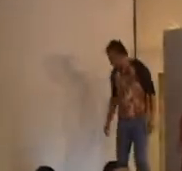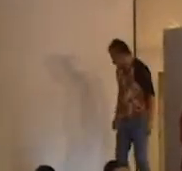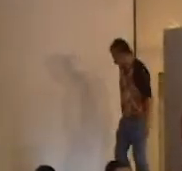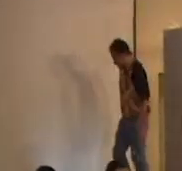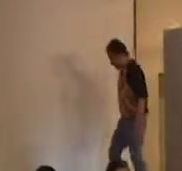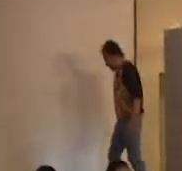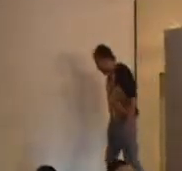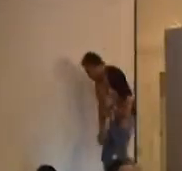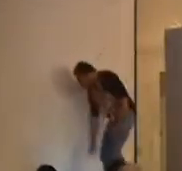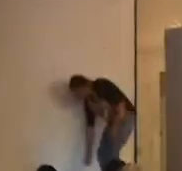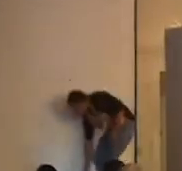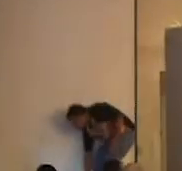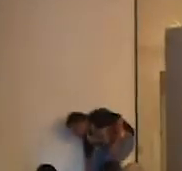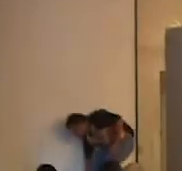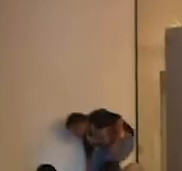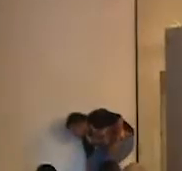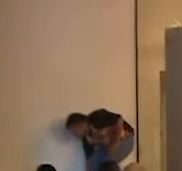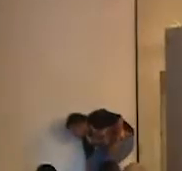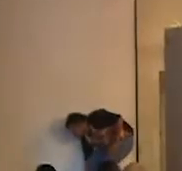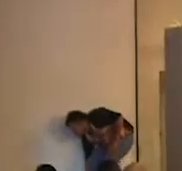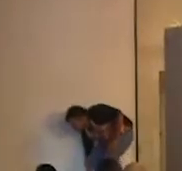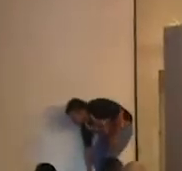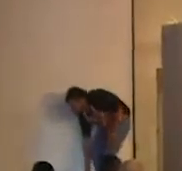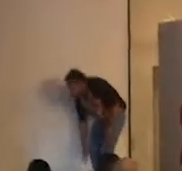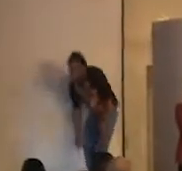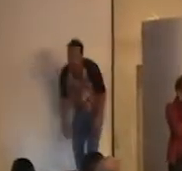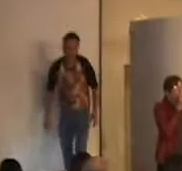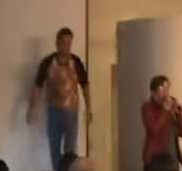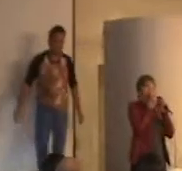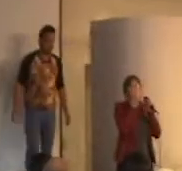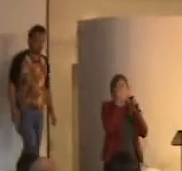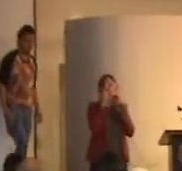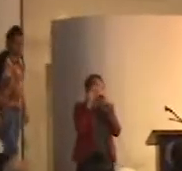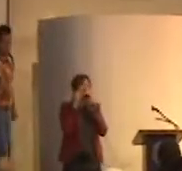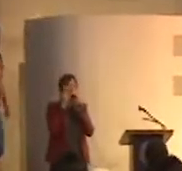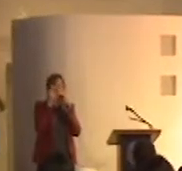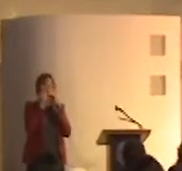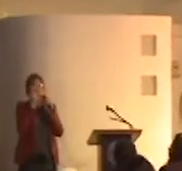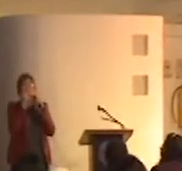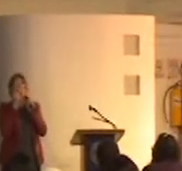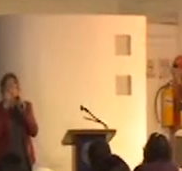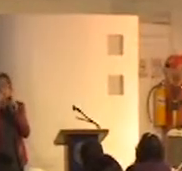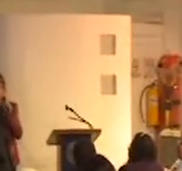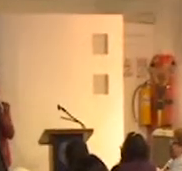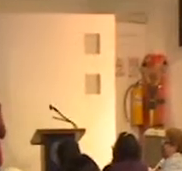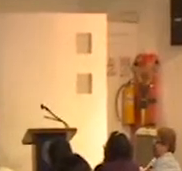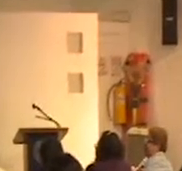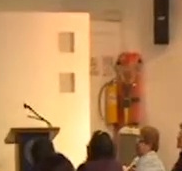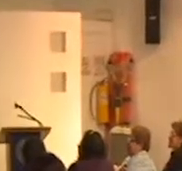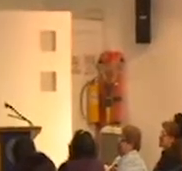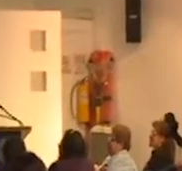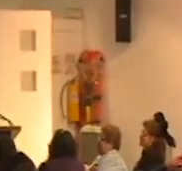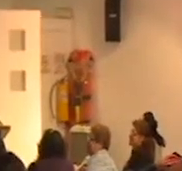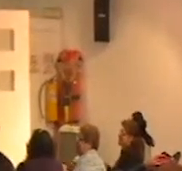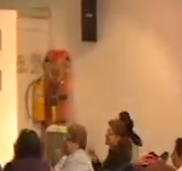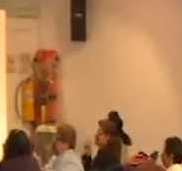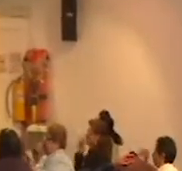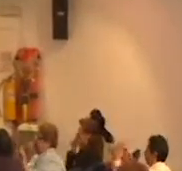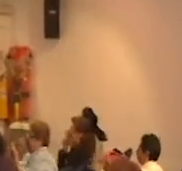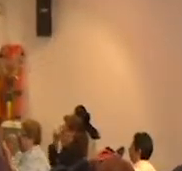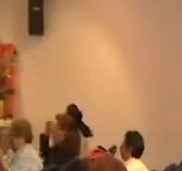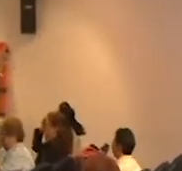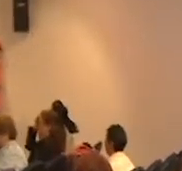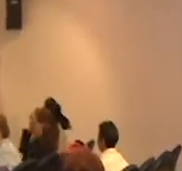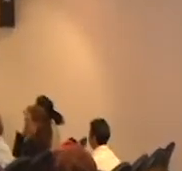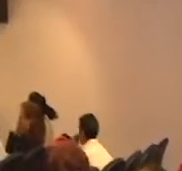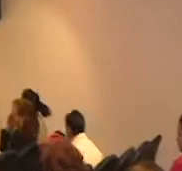Y vamos a mandarle un beso grandote a esa parte del cuerpo que nosotros le decimos, uy, de verdad, muchas gracias. Entonces,